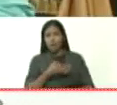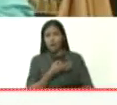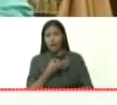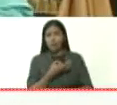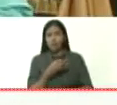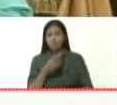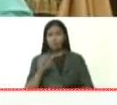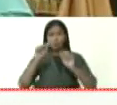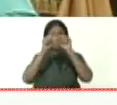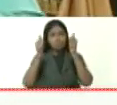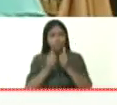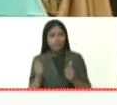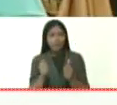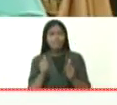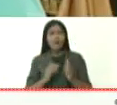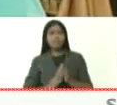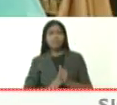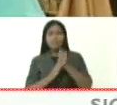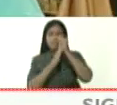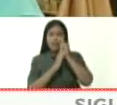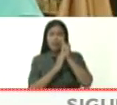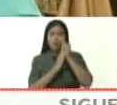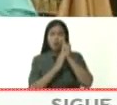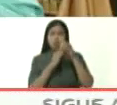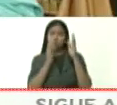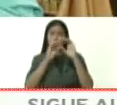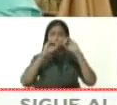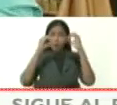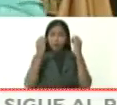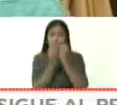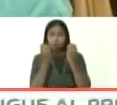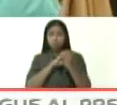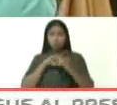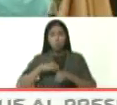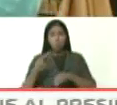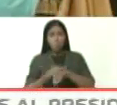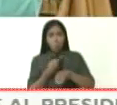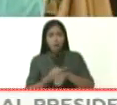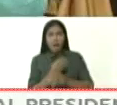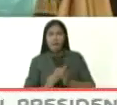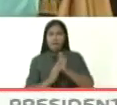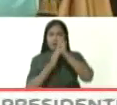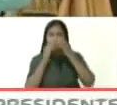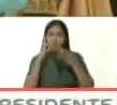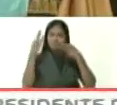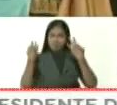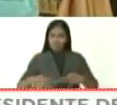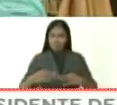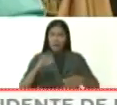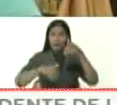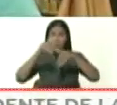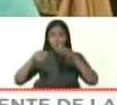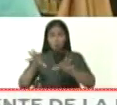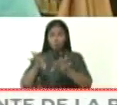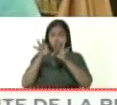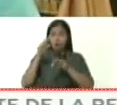un sistema de liderazgo y de organización. Los gobernadores son líderes de verdad, electos por el